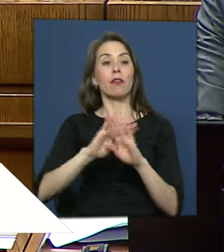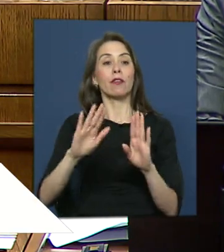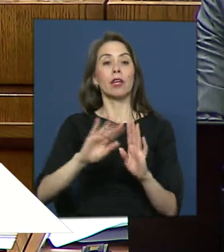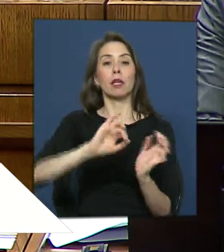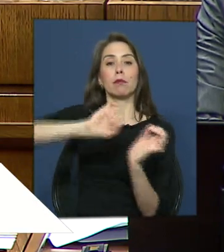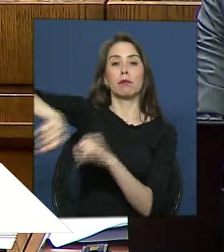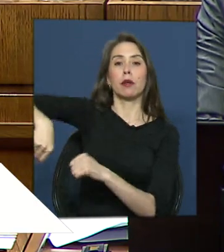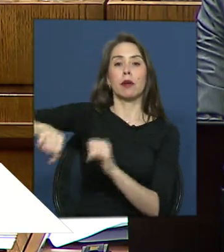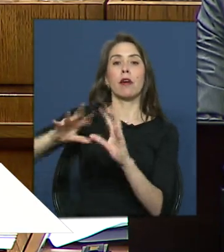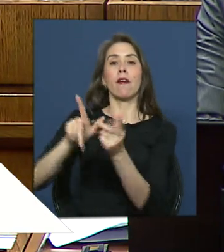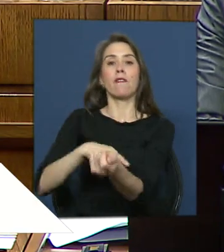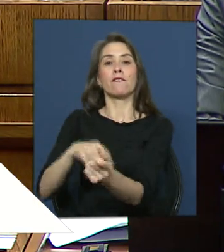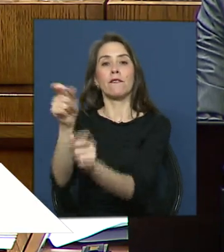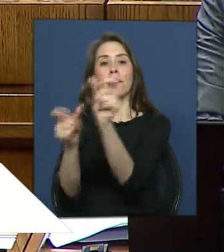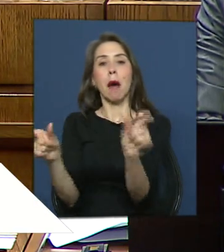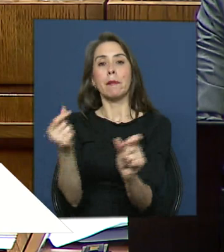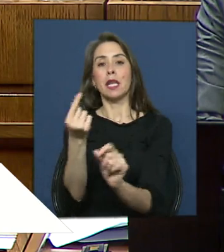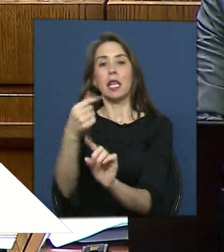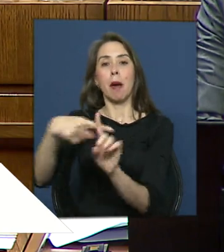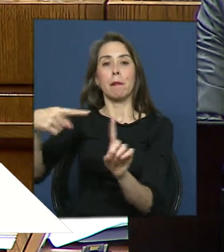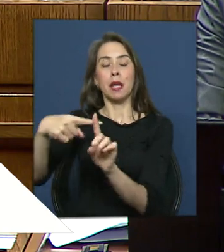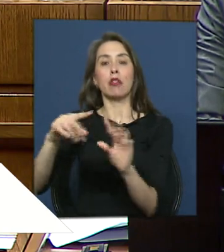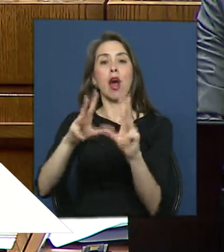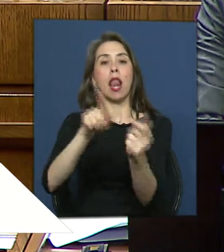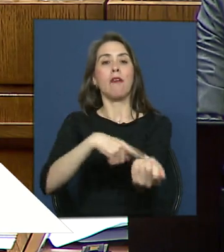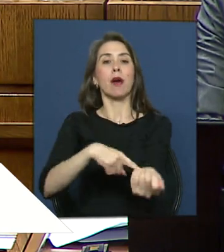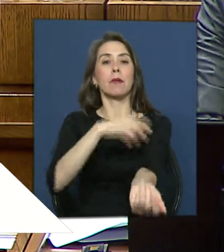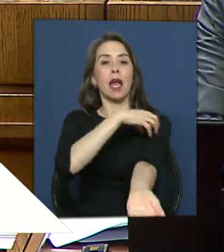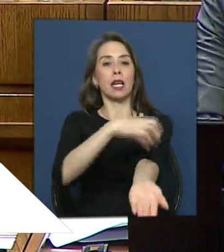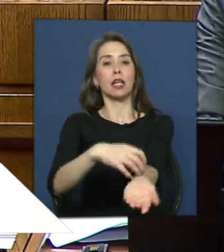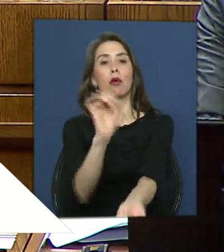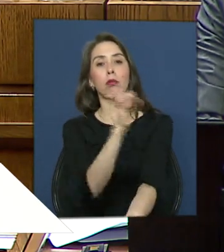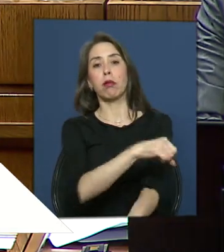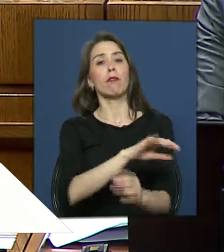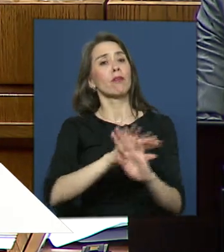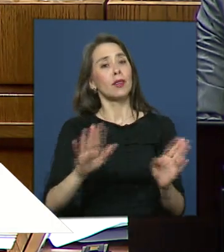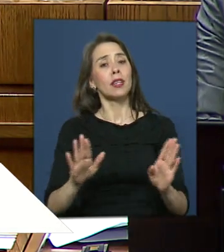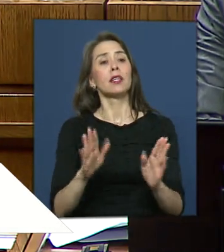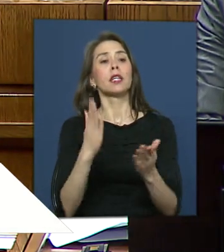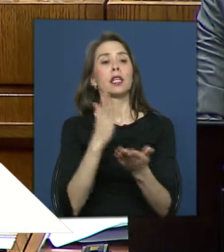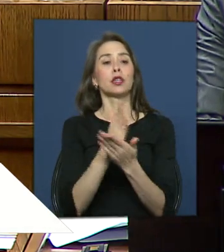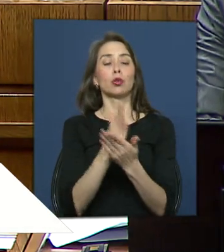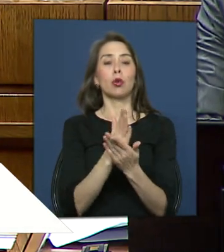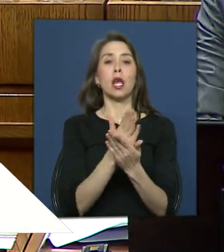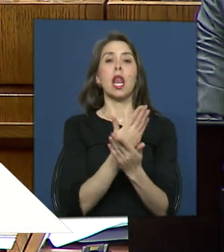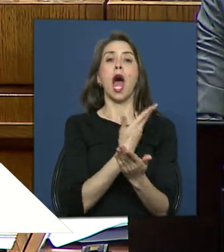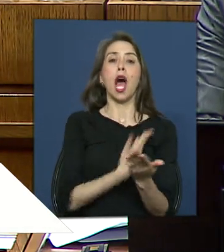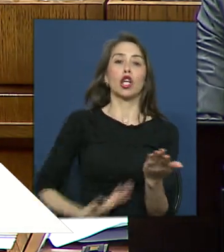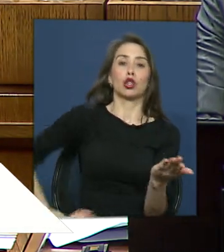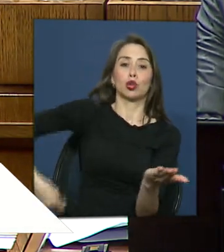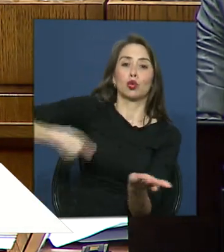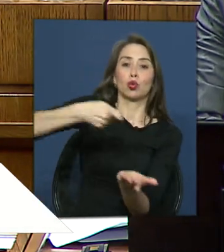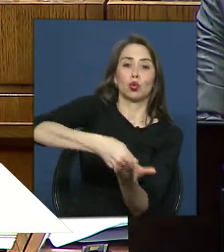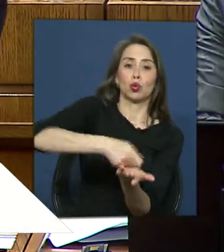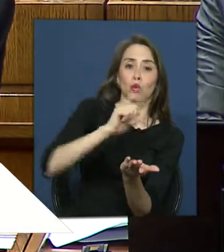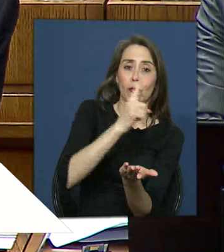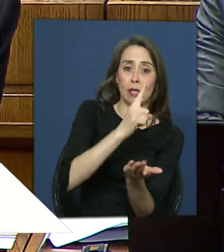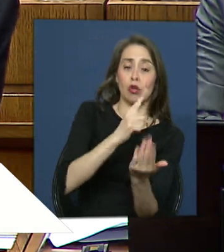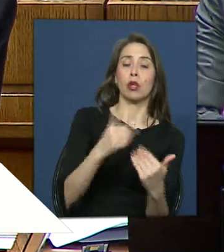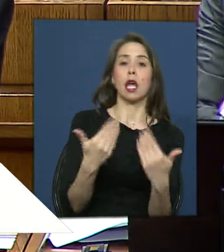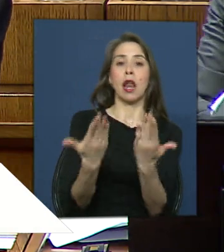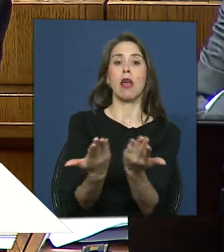menos a las familias de clase media, a las familias de regiones y a los colegios subvencionados que han entregado calidad en la educación al país. Muchas